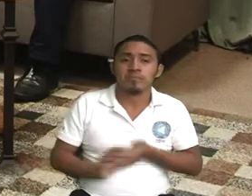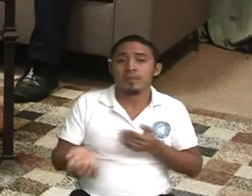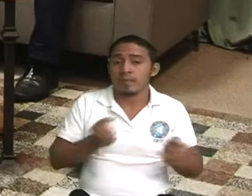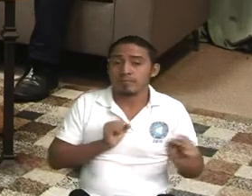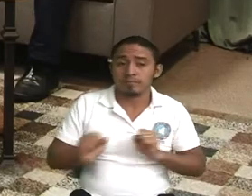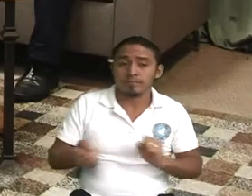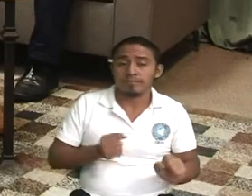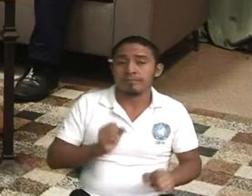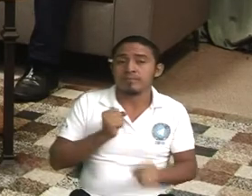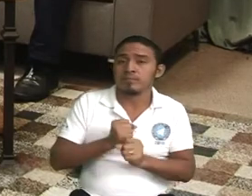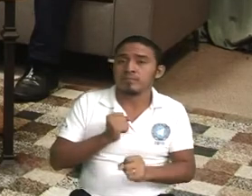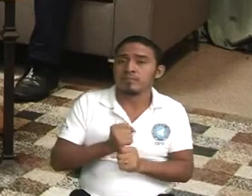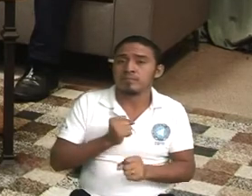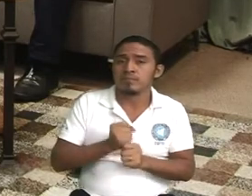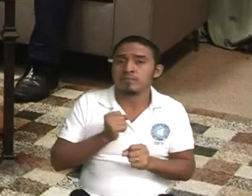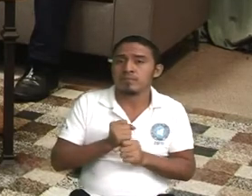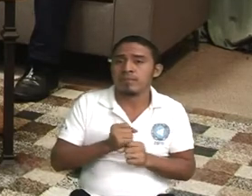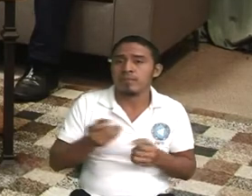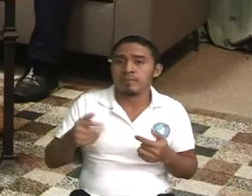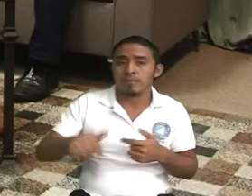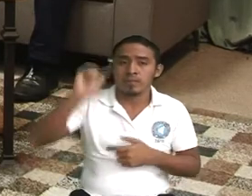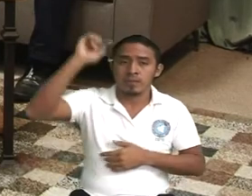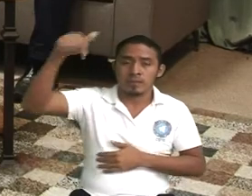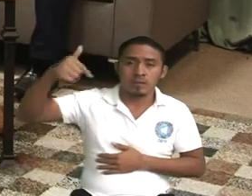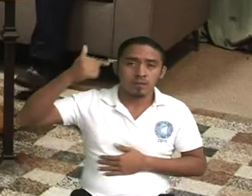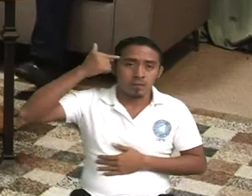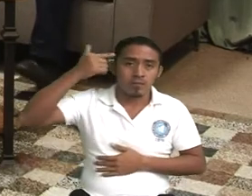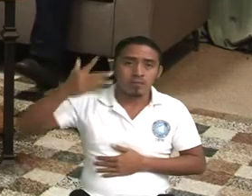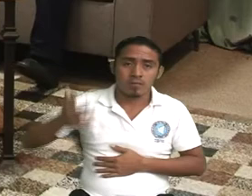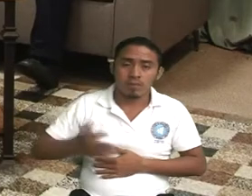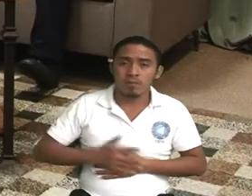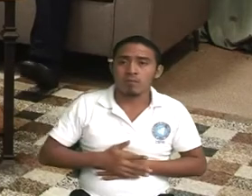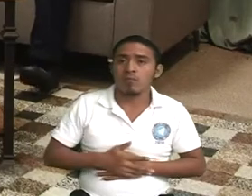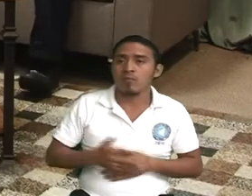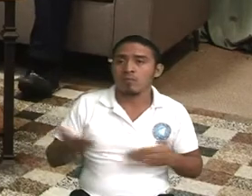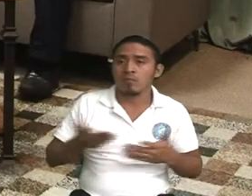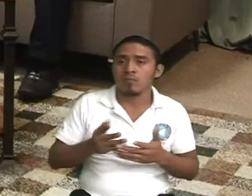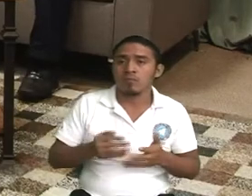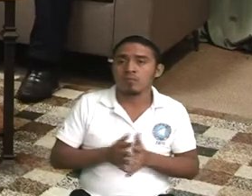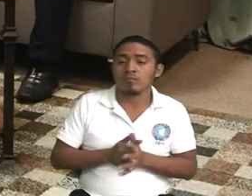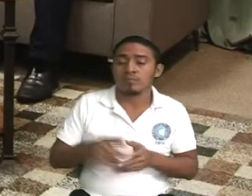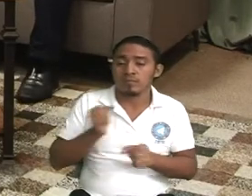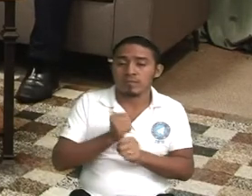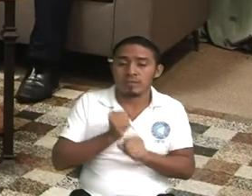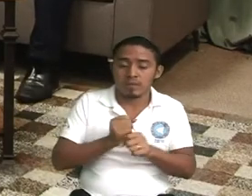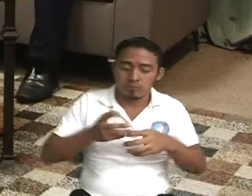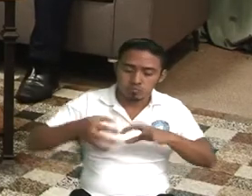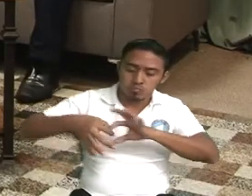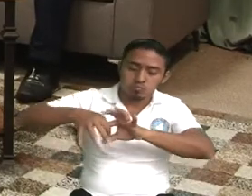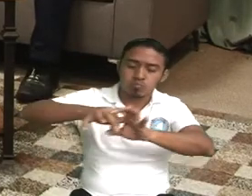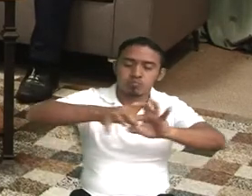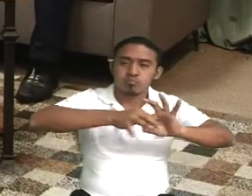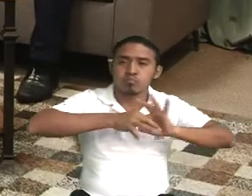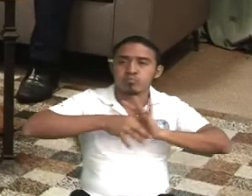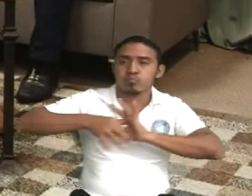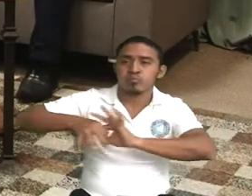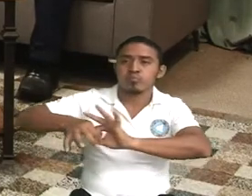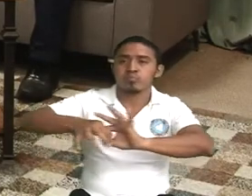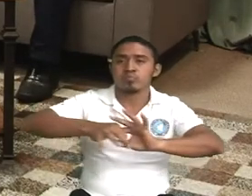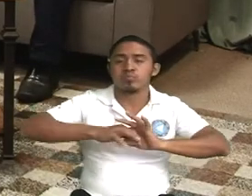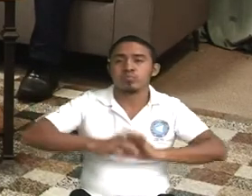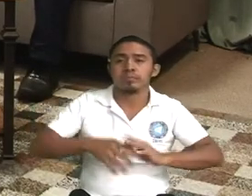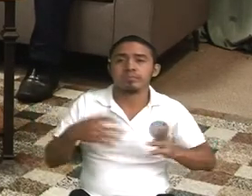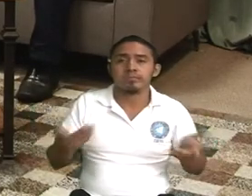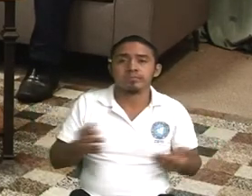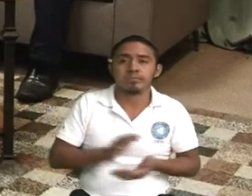dinámica de trabajo en este gobierno que tiene que ver con una articulación, funcionamos como sistema y